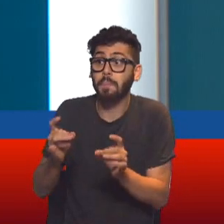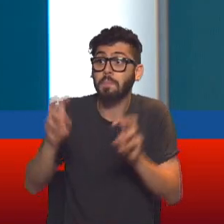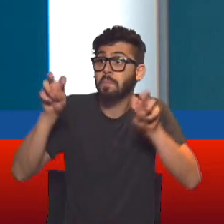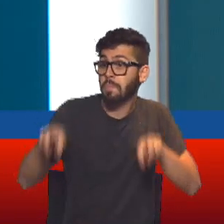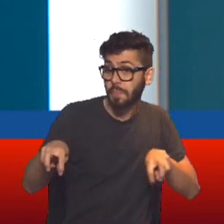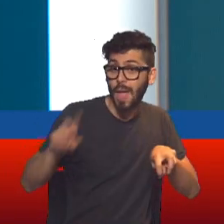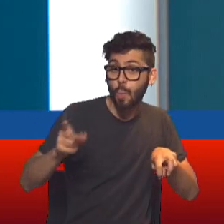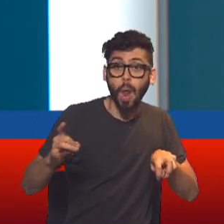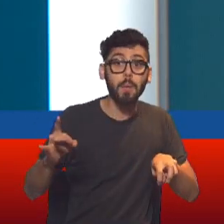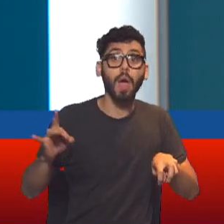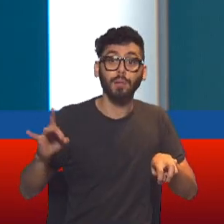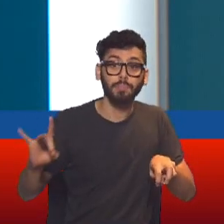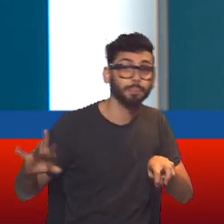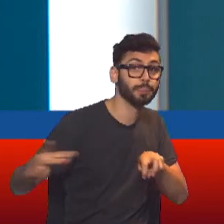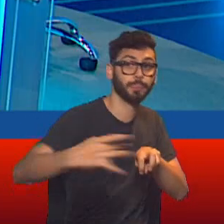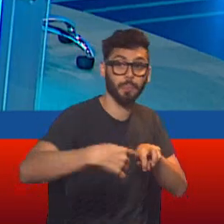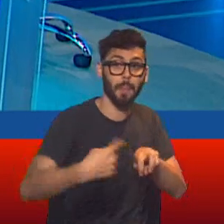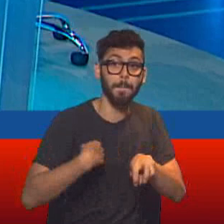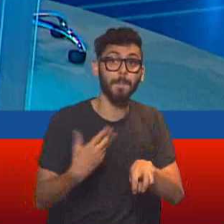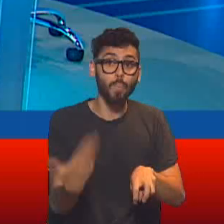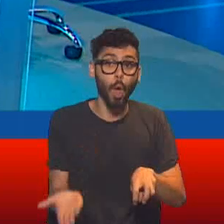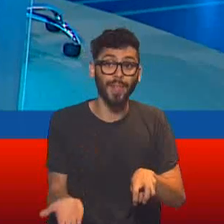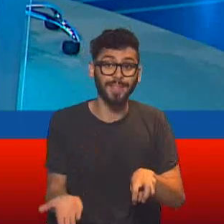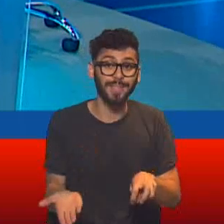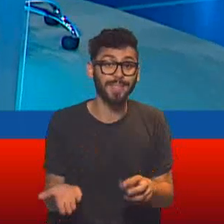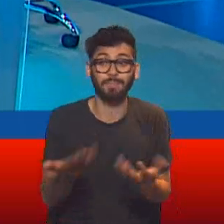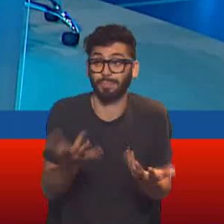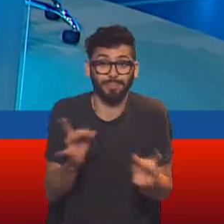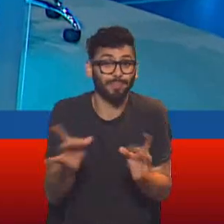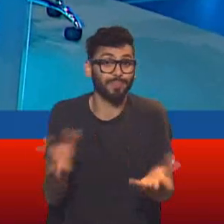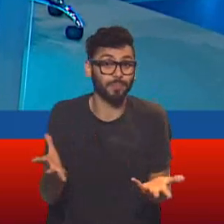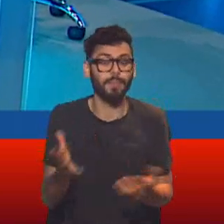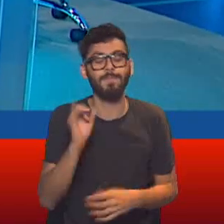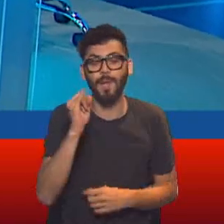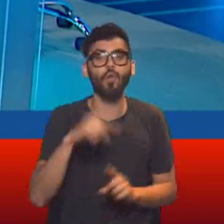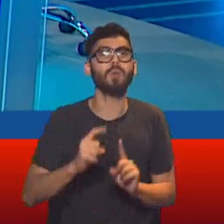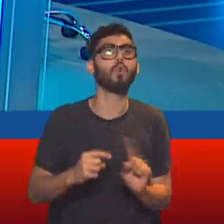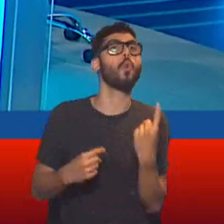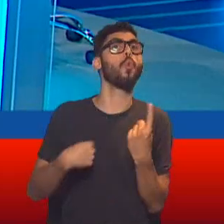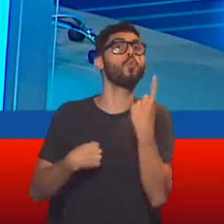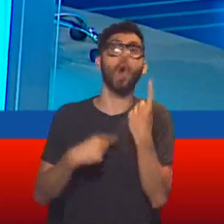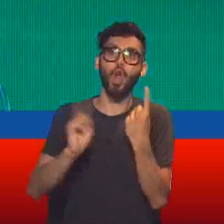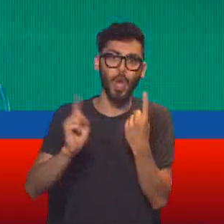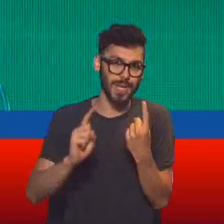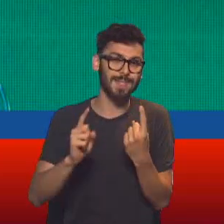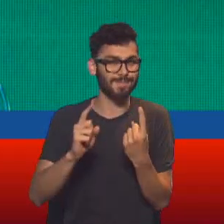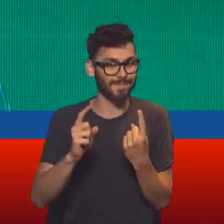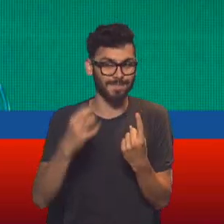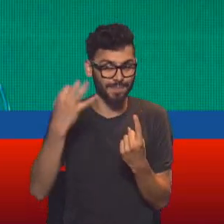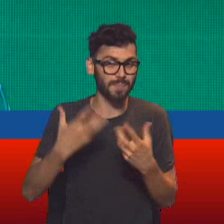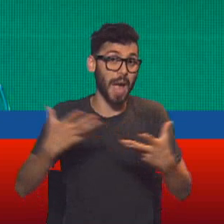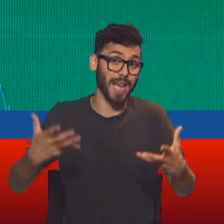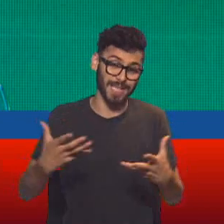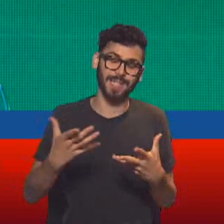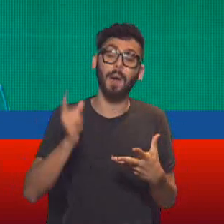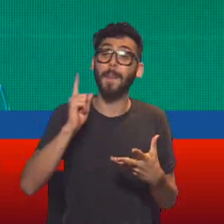todos modos. Así Bueno, es. es una preocupación. Bueno, enorme. va mucho más allá de lo individual. Y aparte es lo que viene,